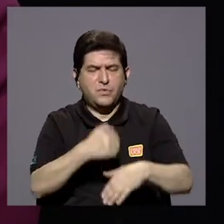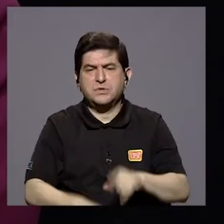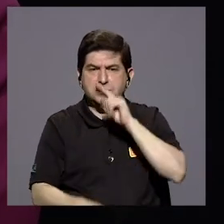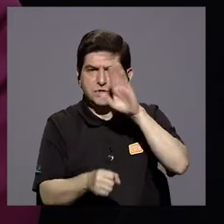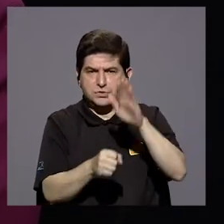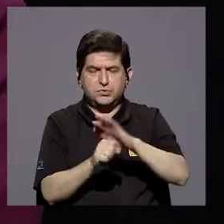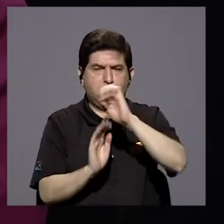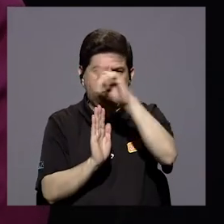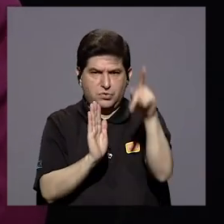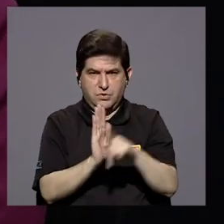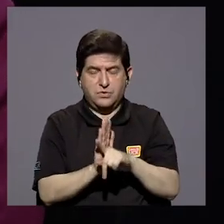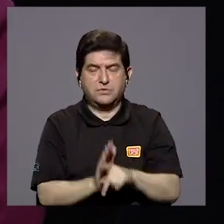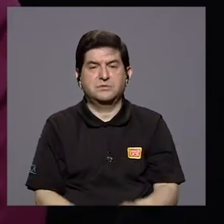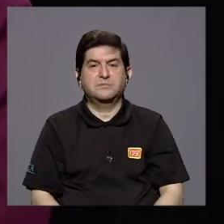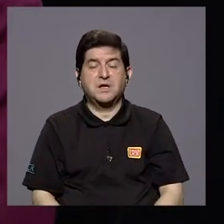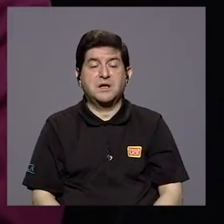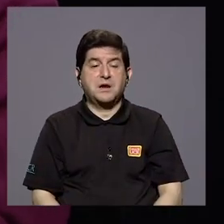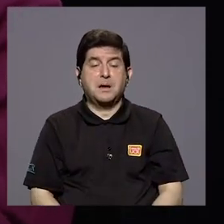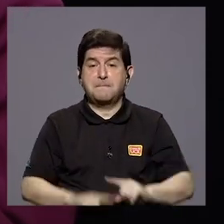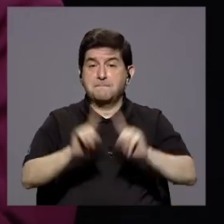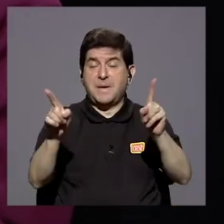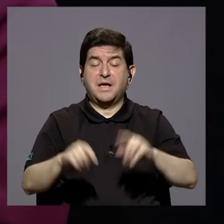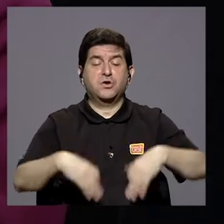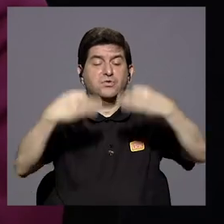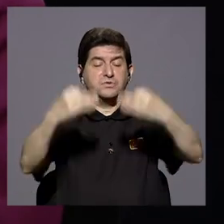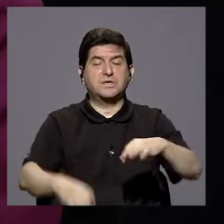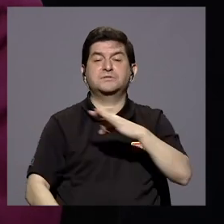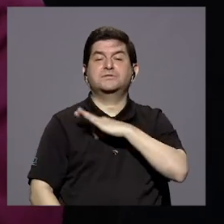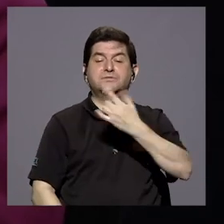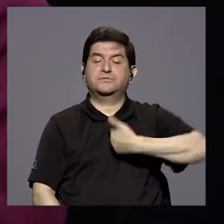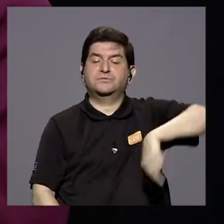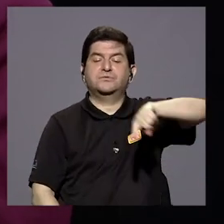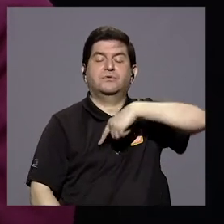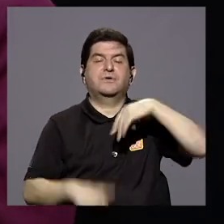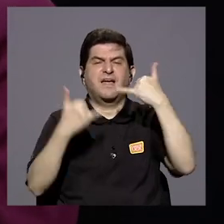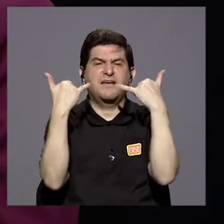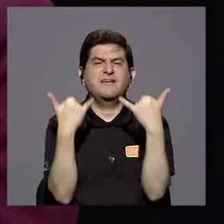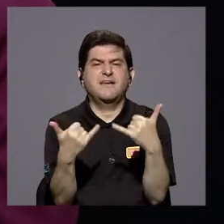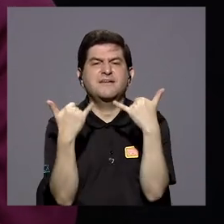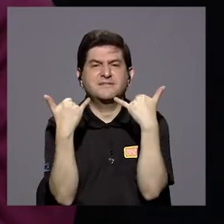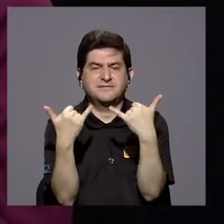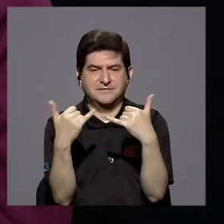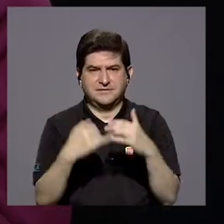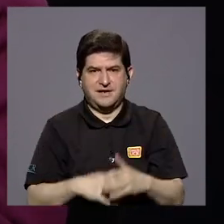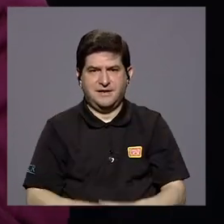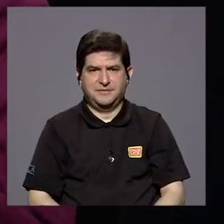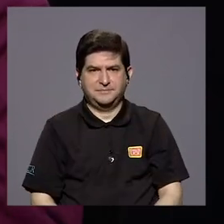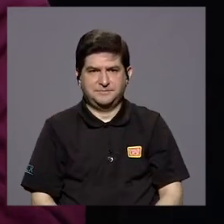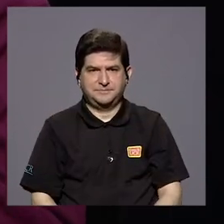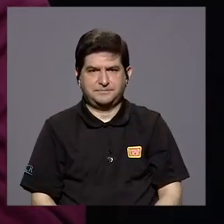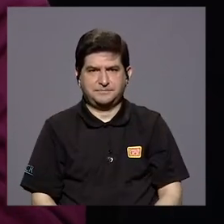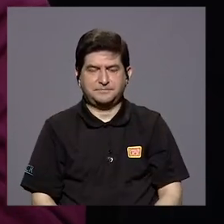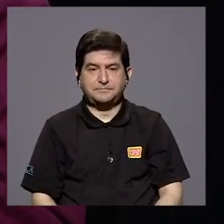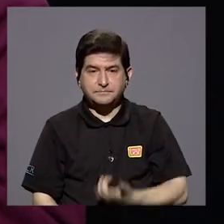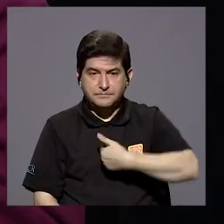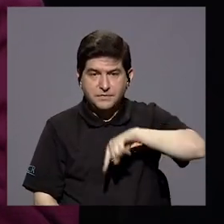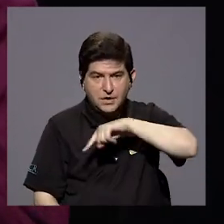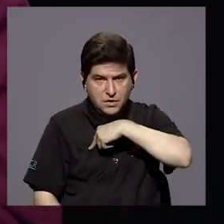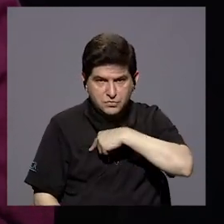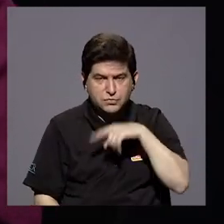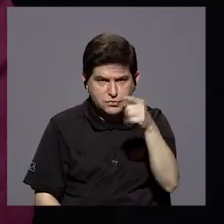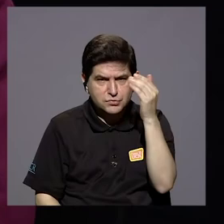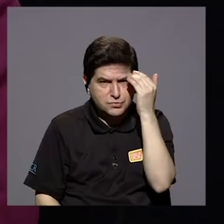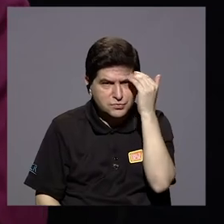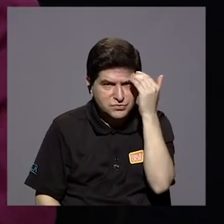la República. Gracias a Dios se falló a favor y ya nosotros estamos ya estamos haciendo